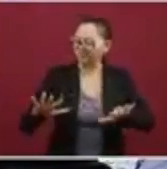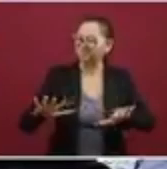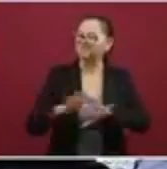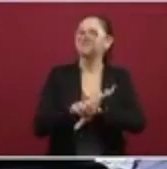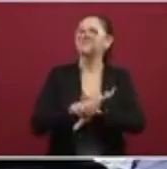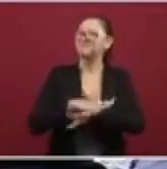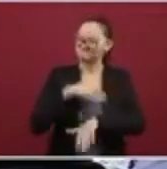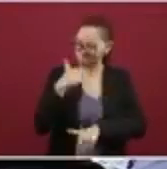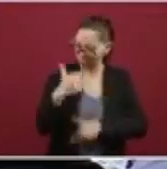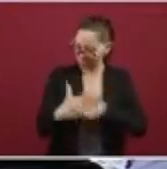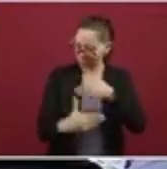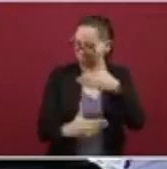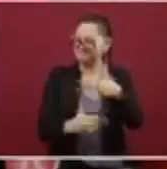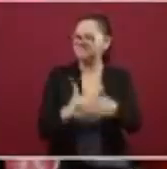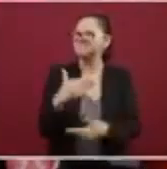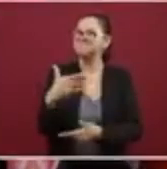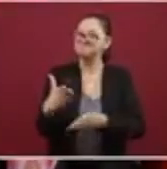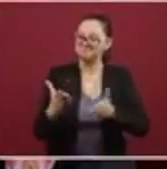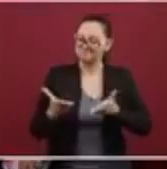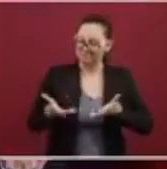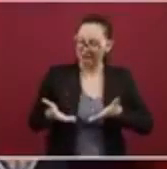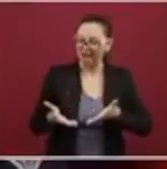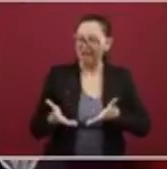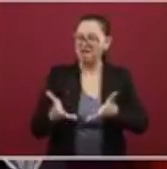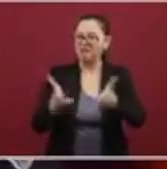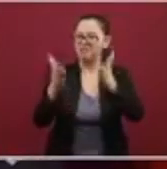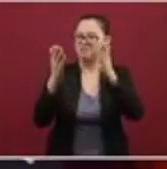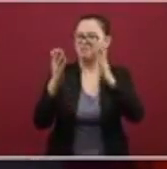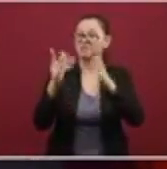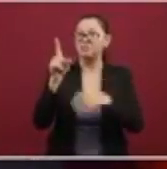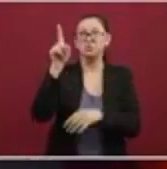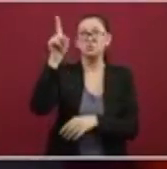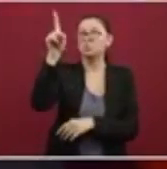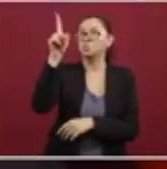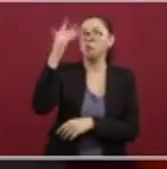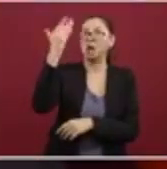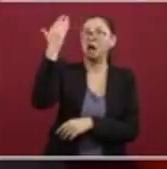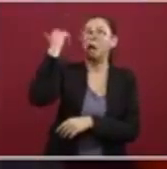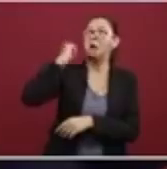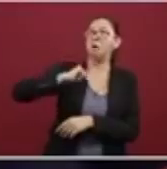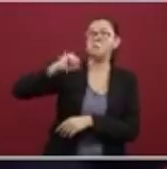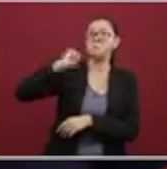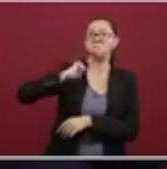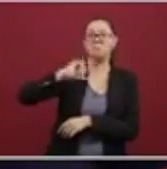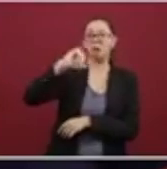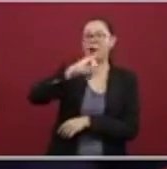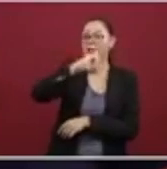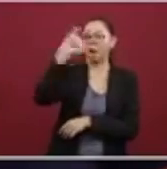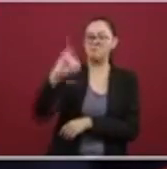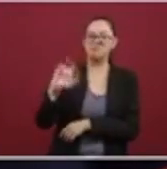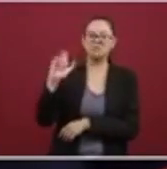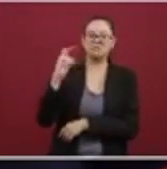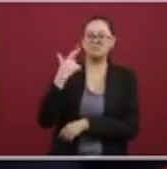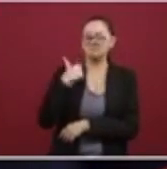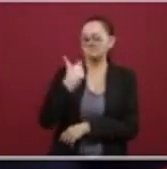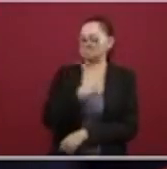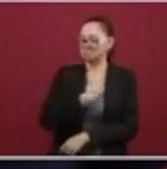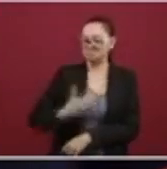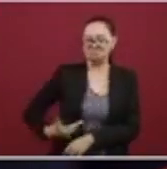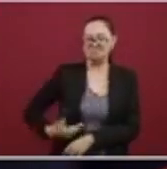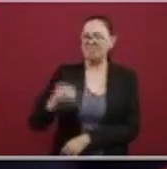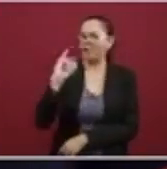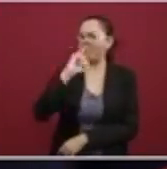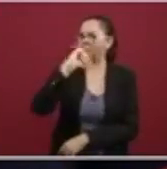va por un camino que nunca tú recorriste con los presidentes anteriores, con